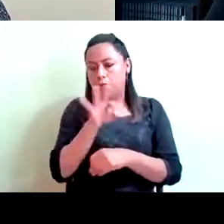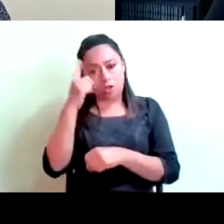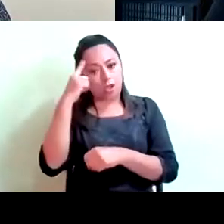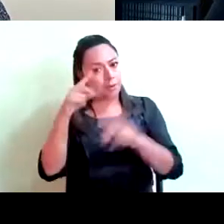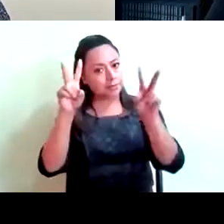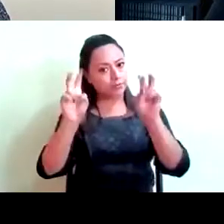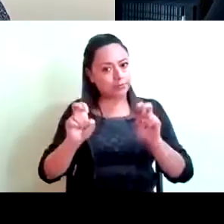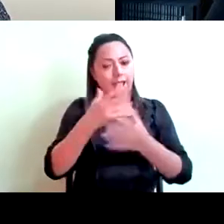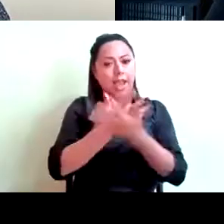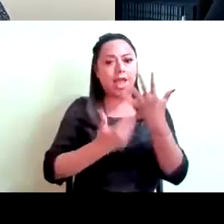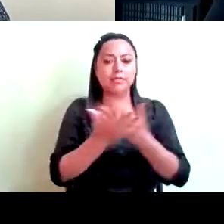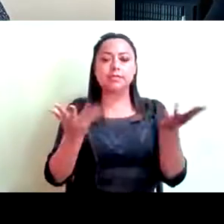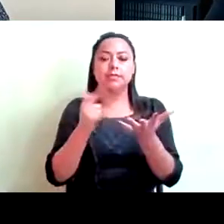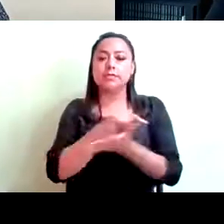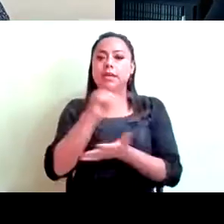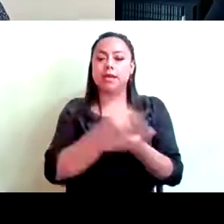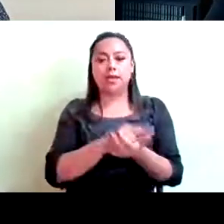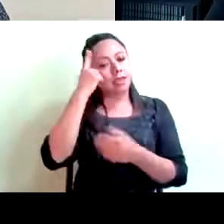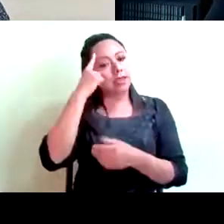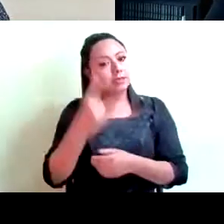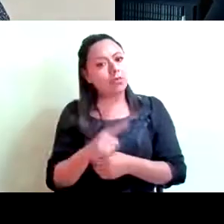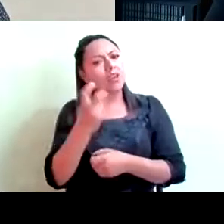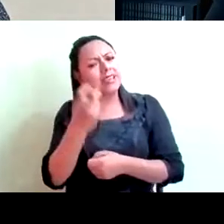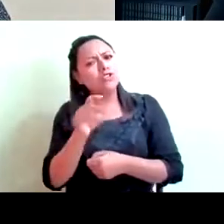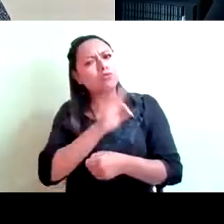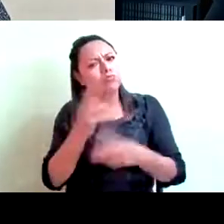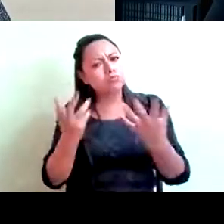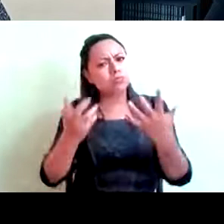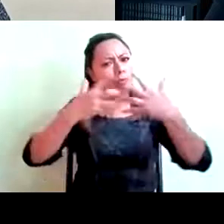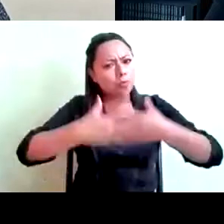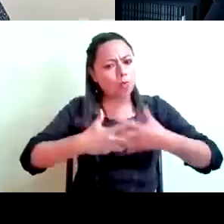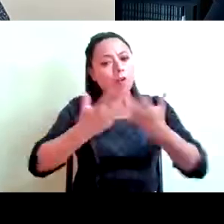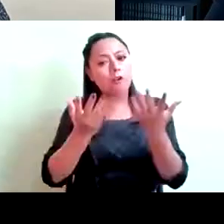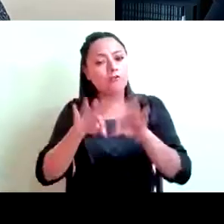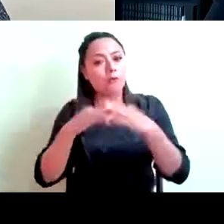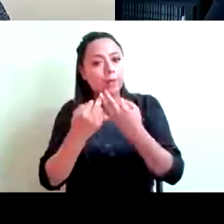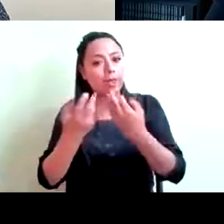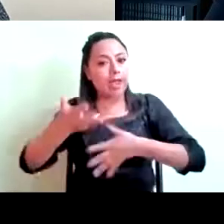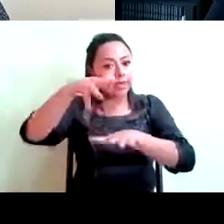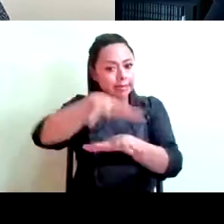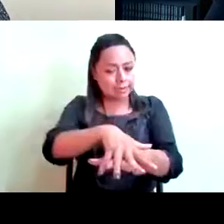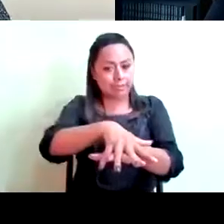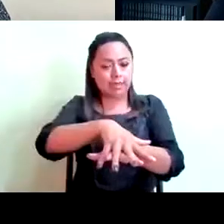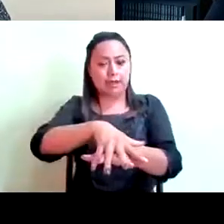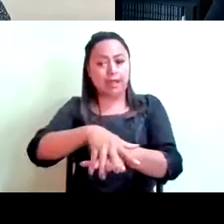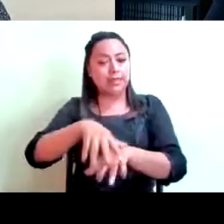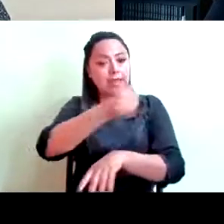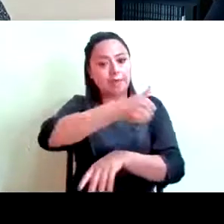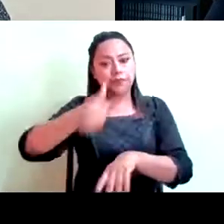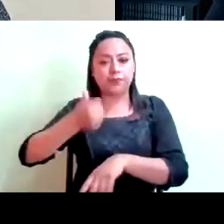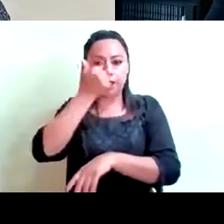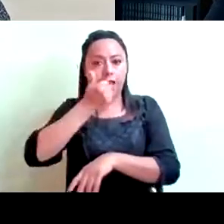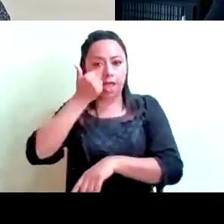un complemento de la formación integral de las y los estudiantes al tiempo que